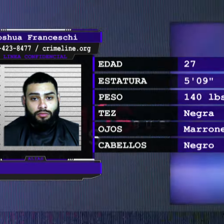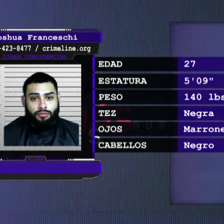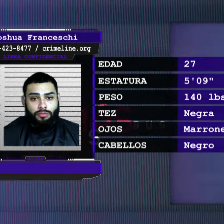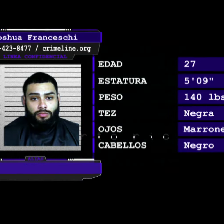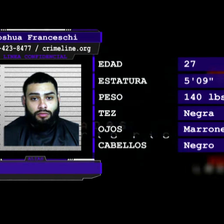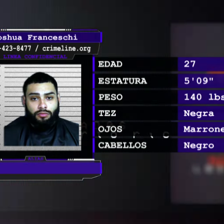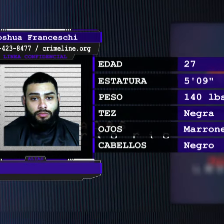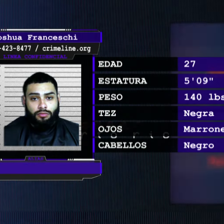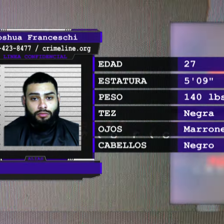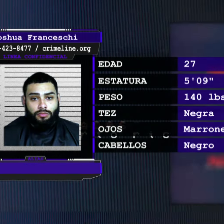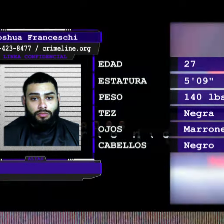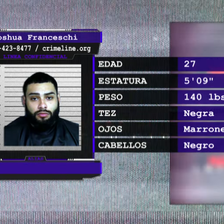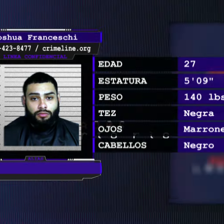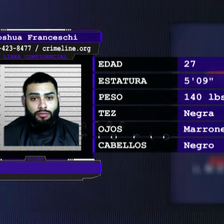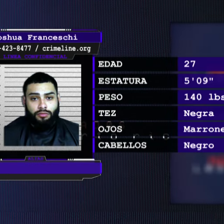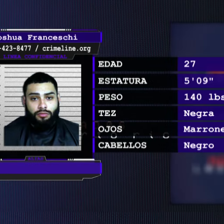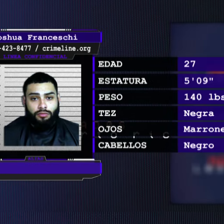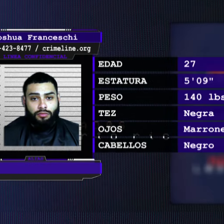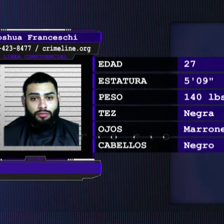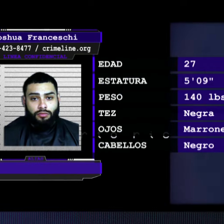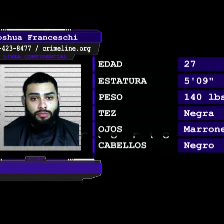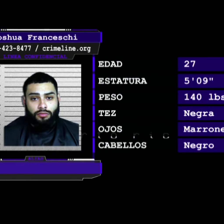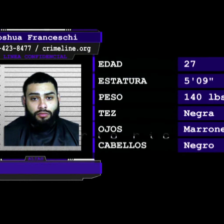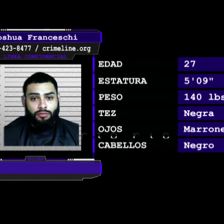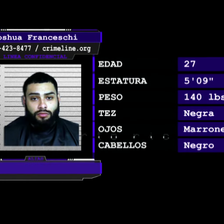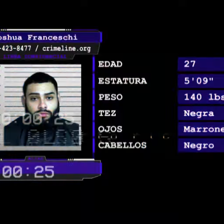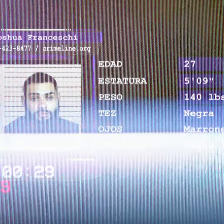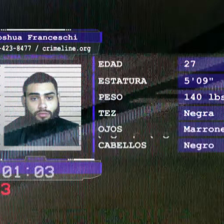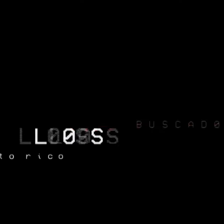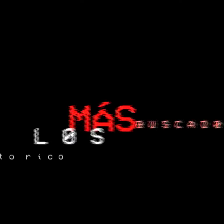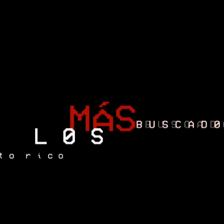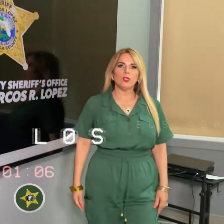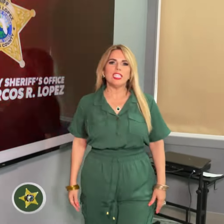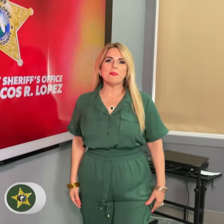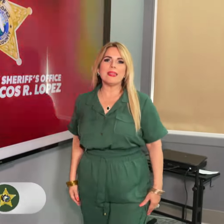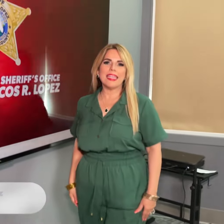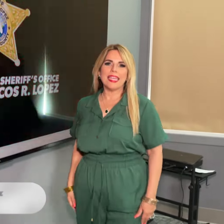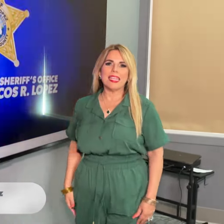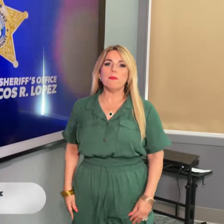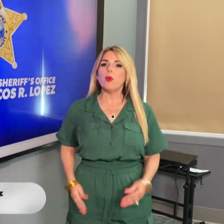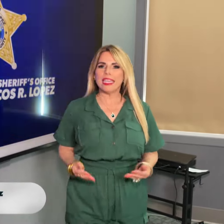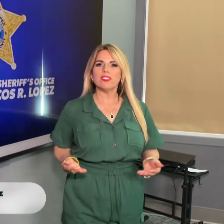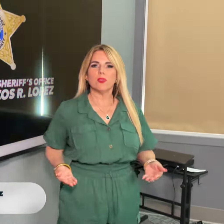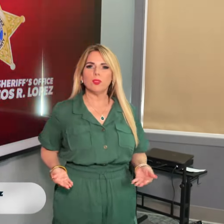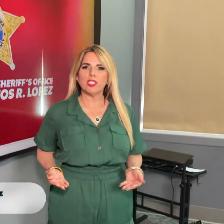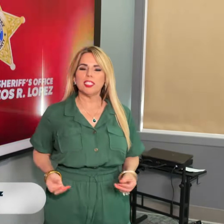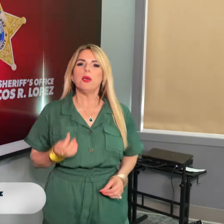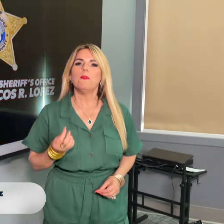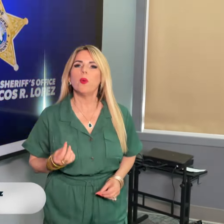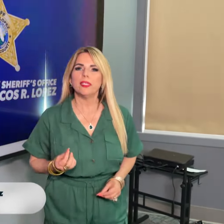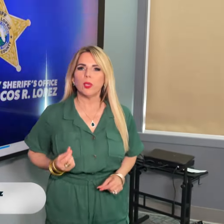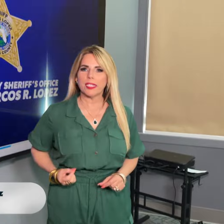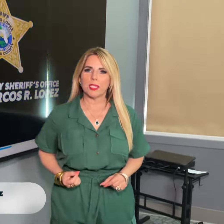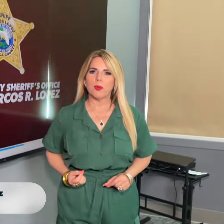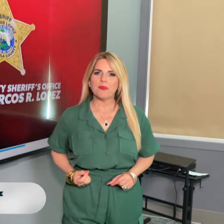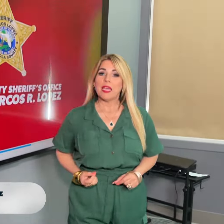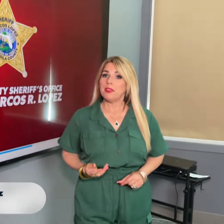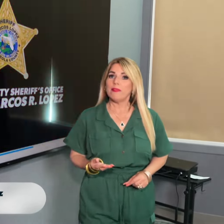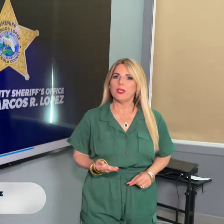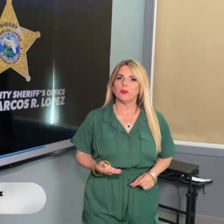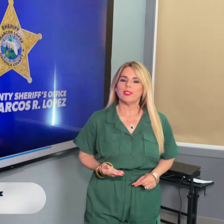individuo peligroso de la calle gracias buenas noches Miguel buenas noches Puerto